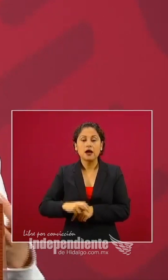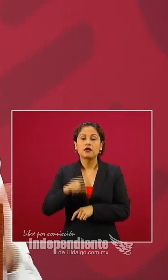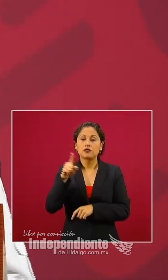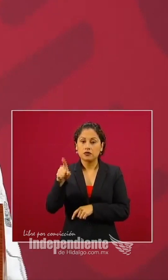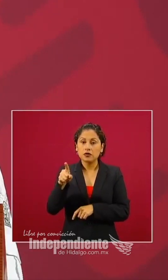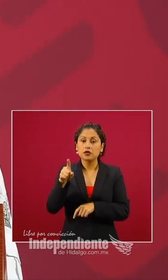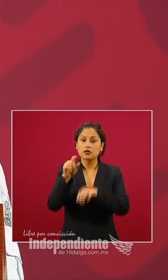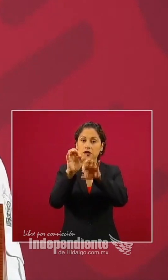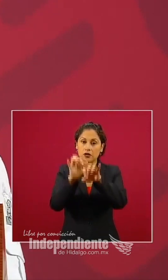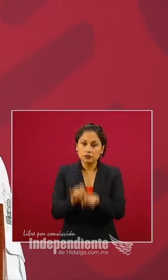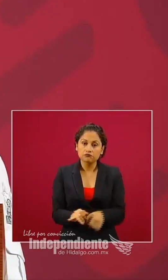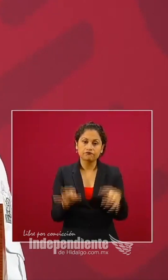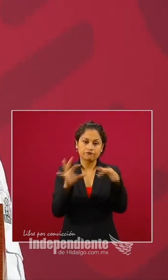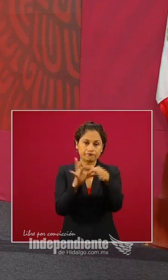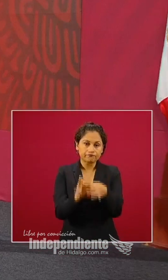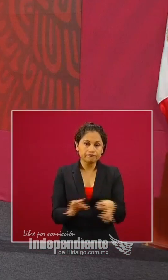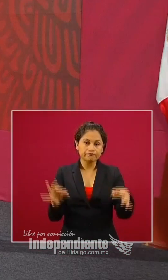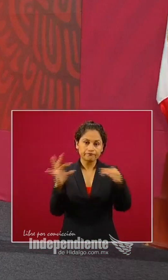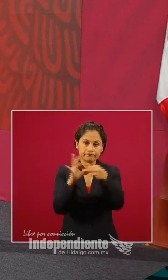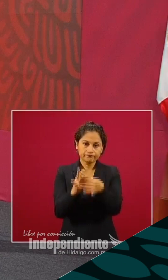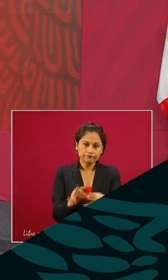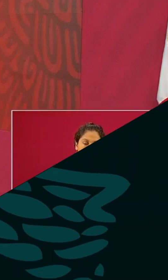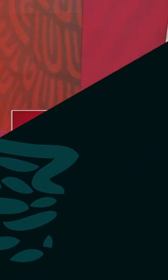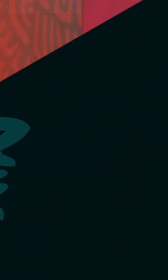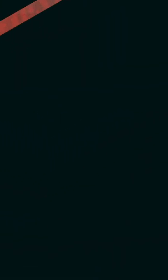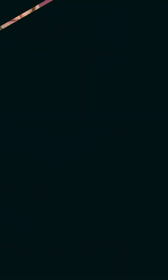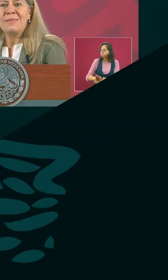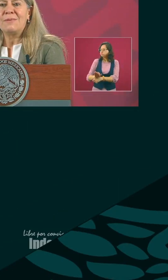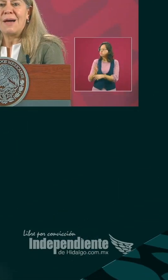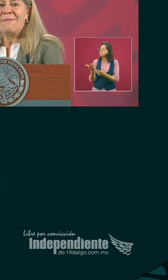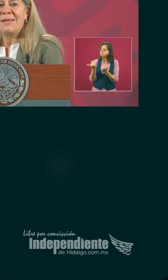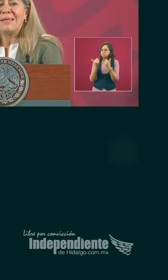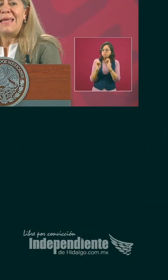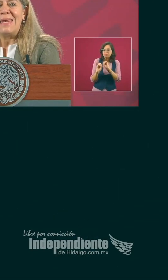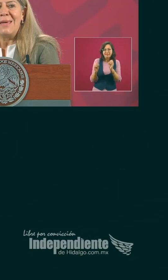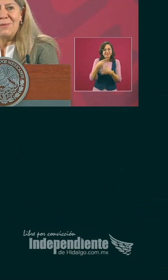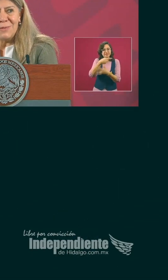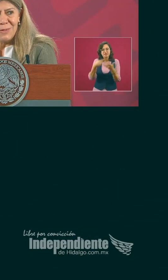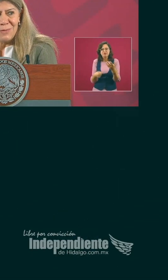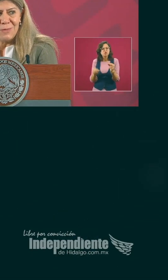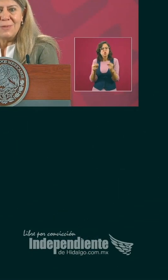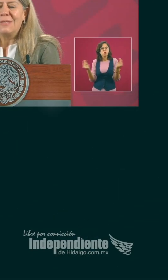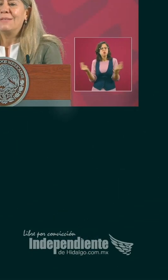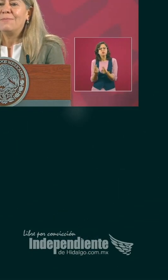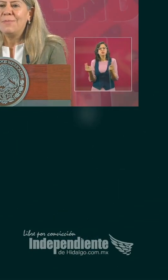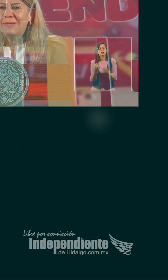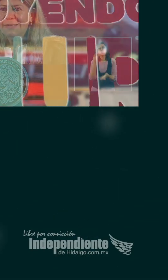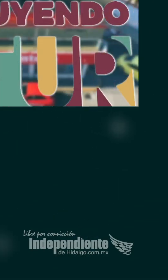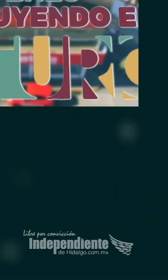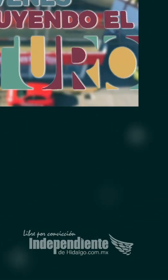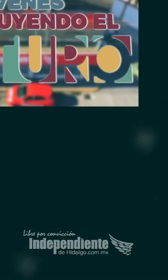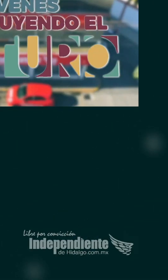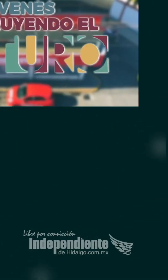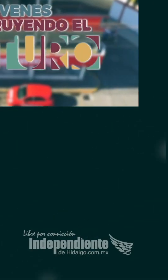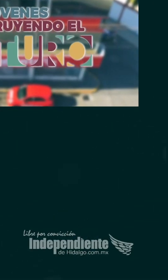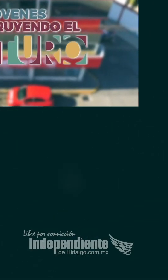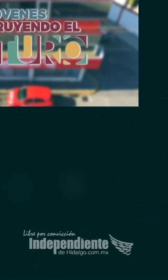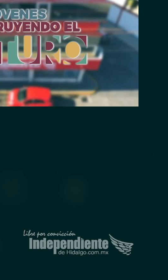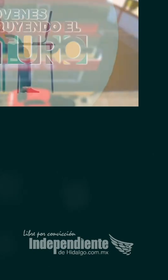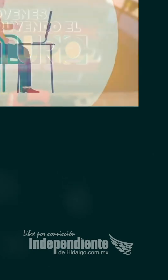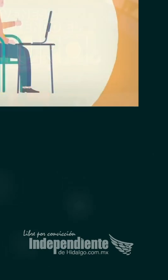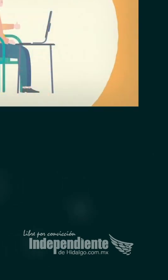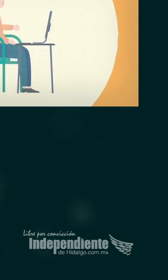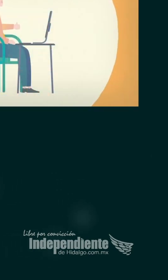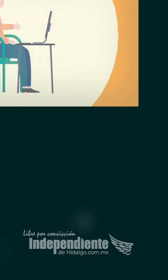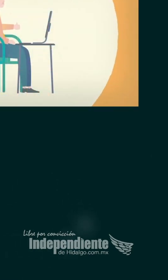transparentando y aclarando de cómo se hizo esta compra. Además, Rocío Mejía informó que los jóvenes construyendo el futuro